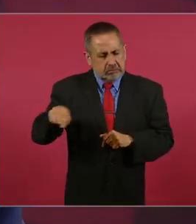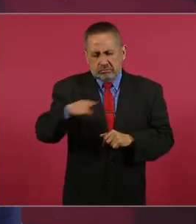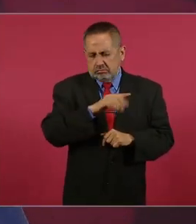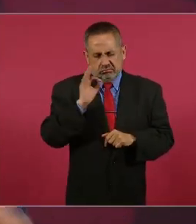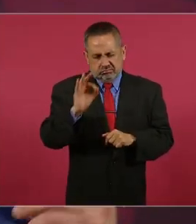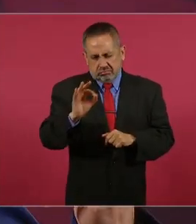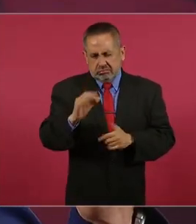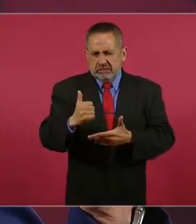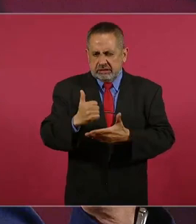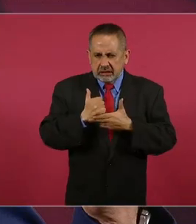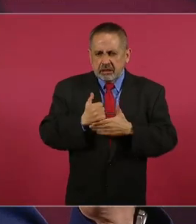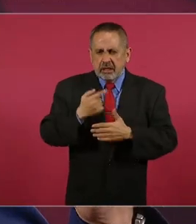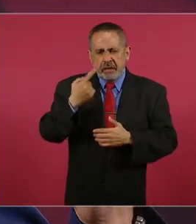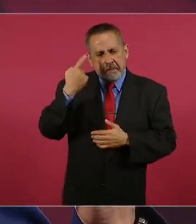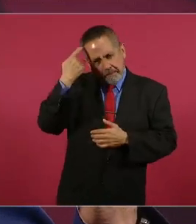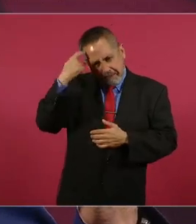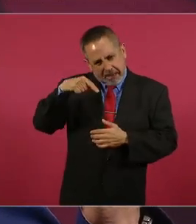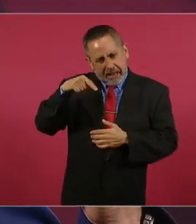ayuden